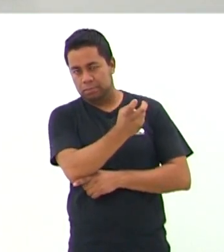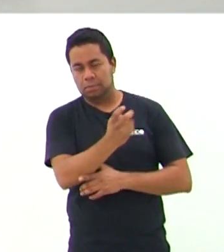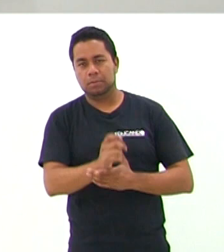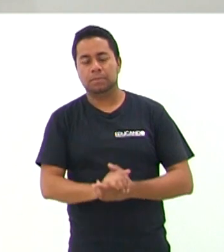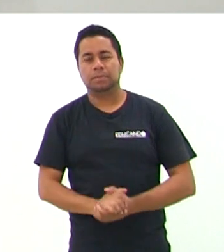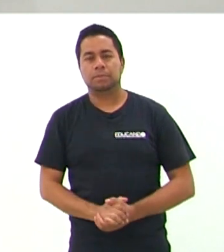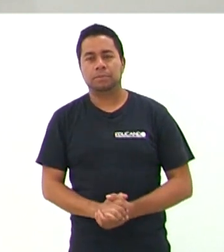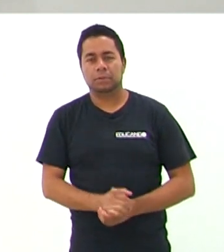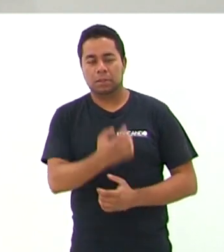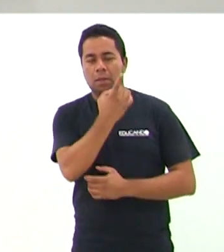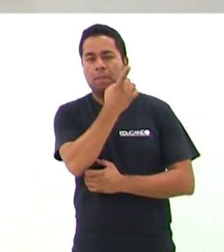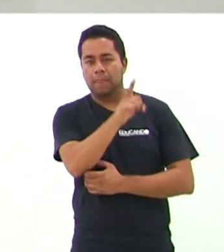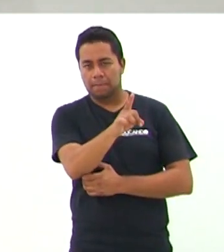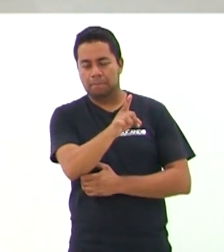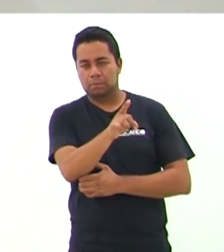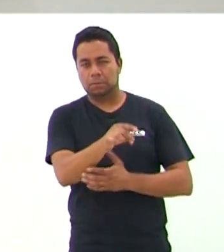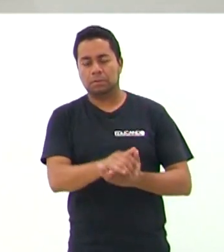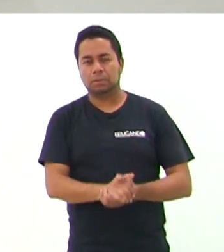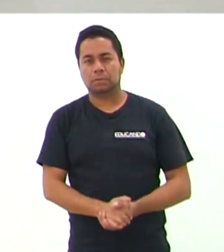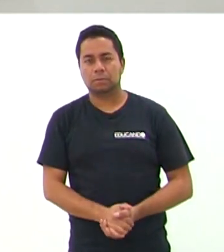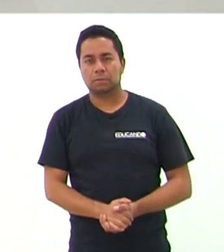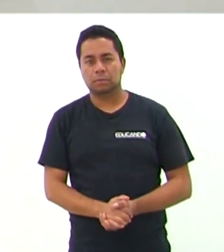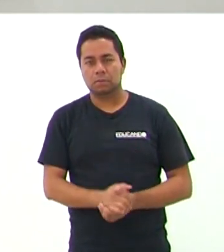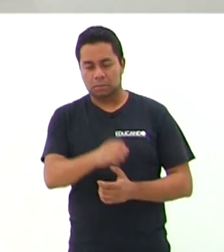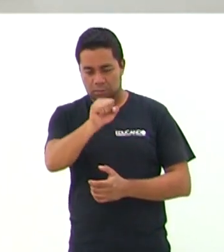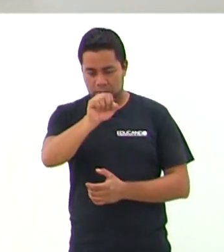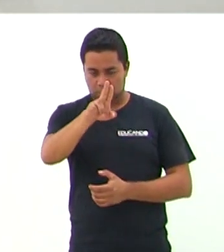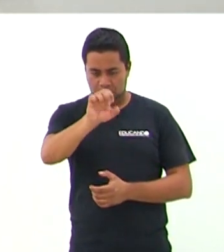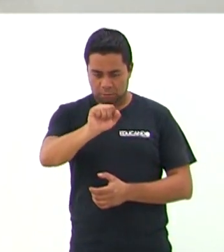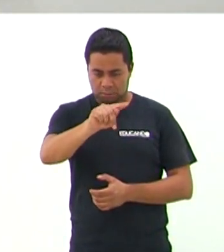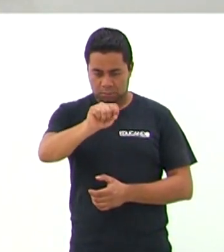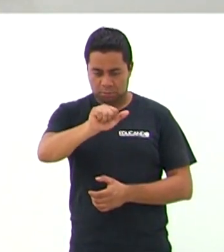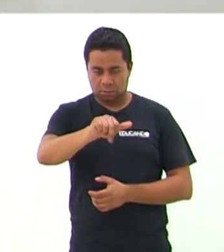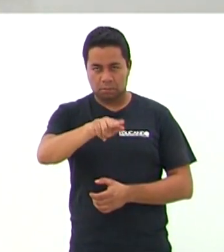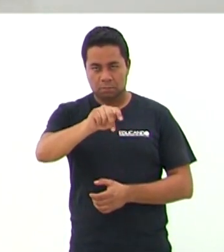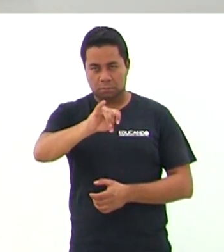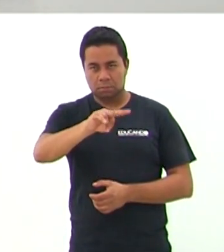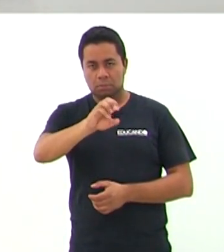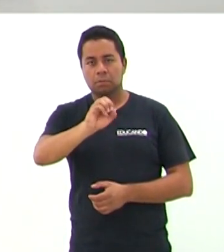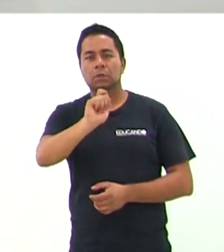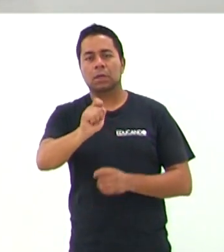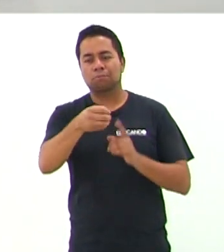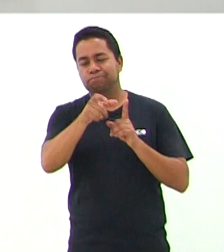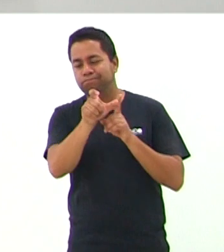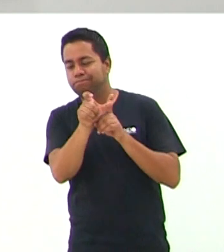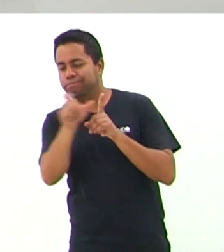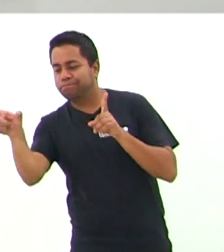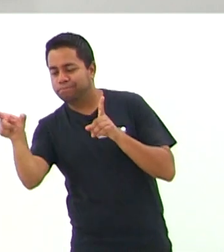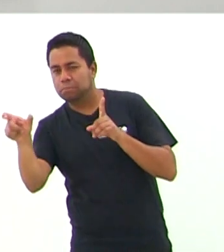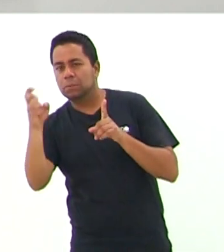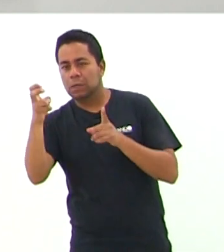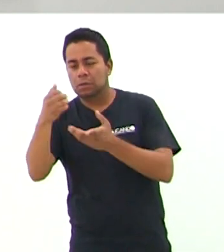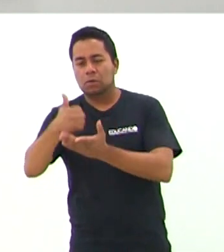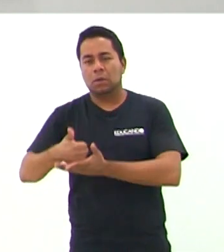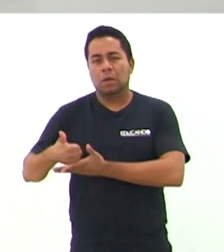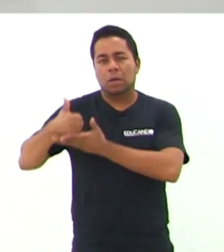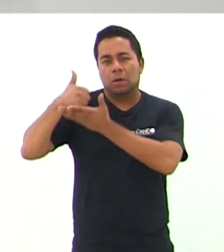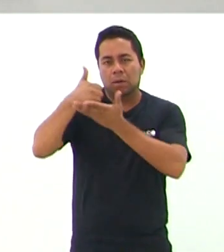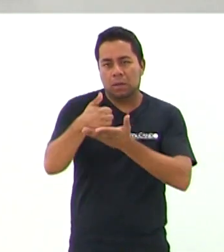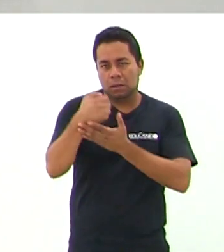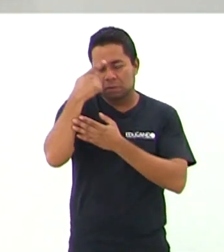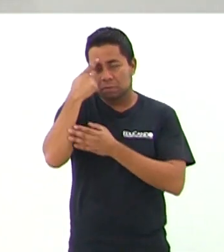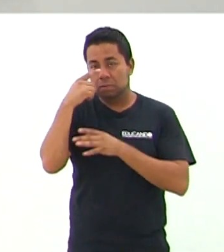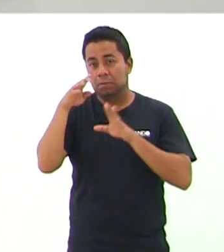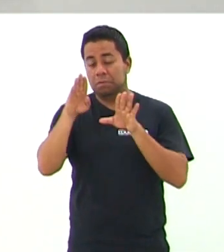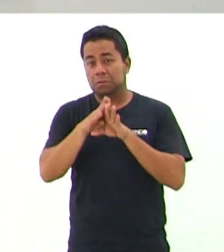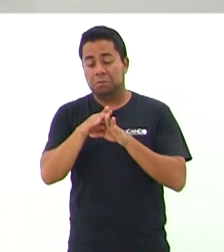¿bien? De. Y el sustantivo es el complemento que nos va a ayudar a hacer referencia de